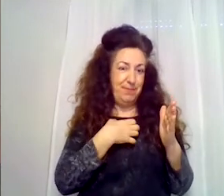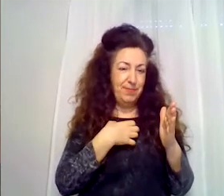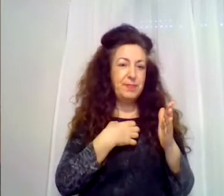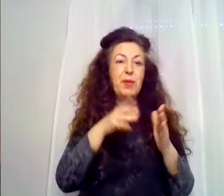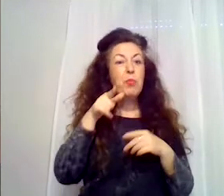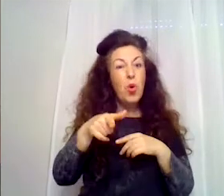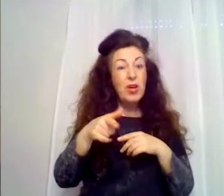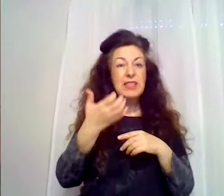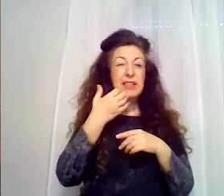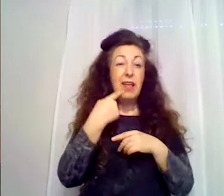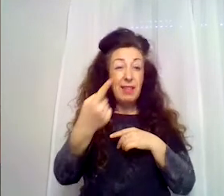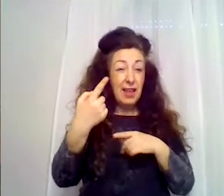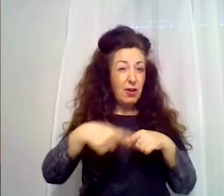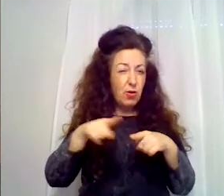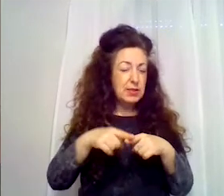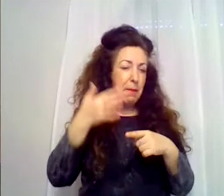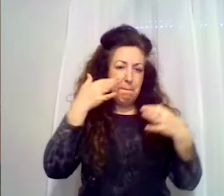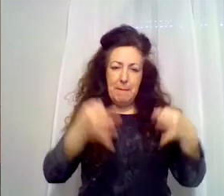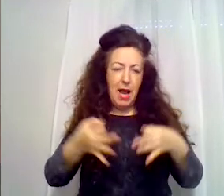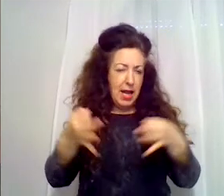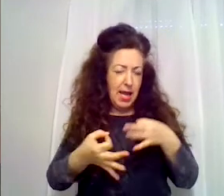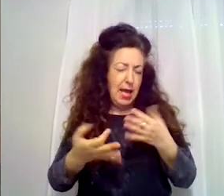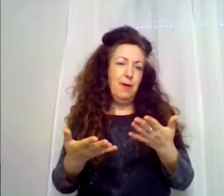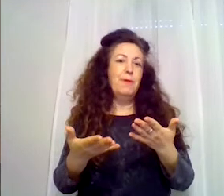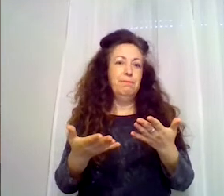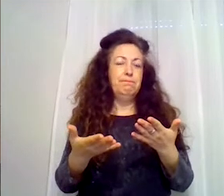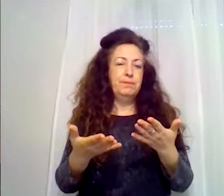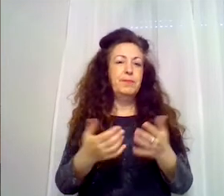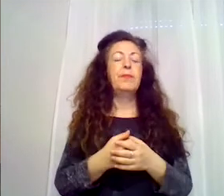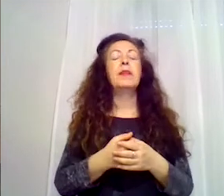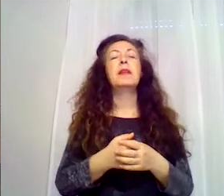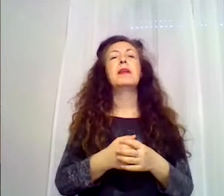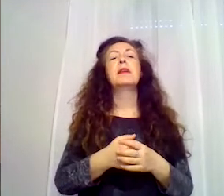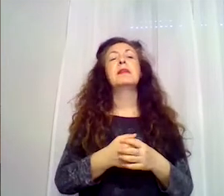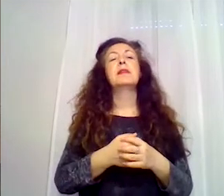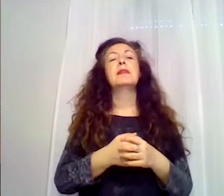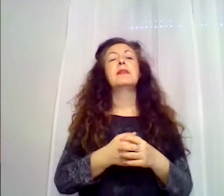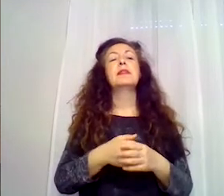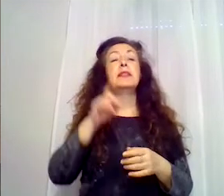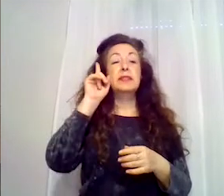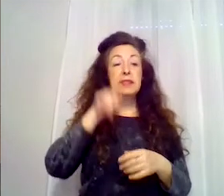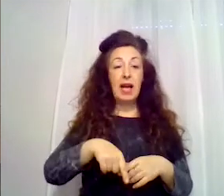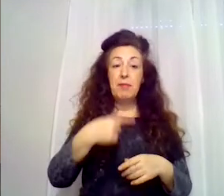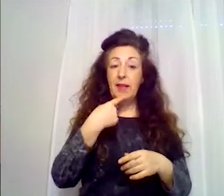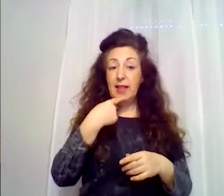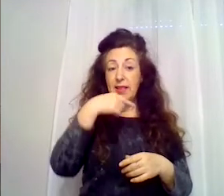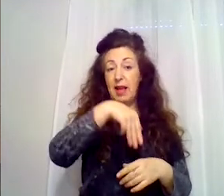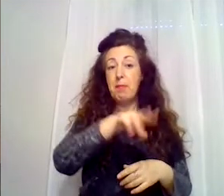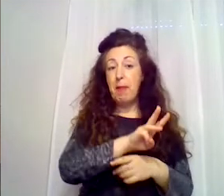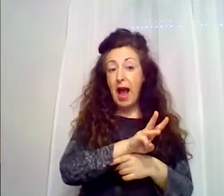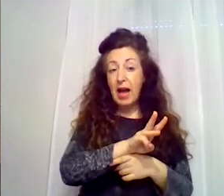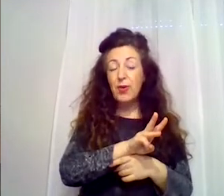ateo en aquella época, cuando la Iglesia anglicana había sido fundada por Enrique VIII, de alguna forma era ser contrario y ser